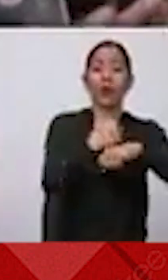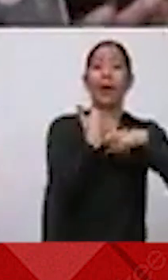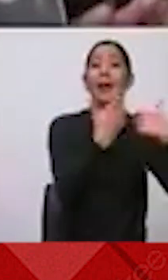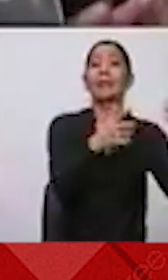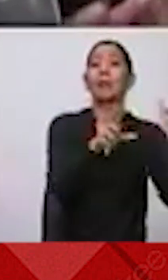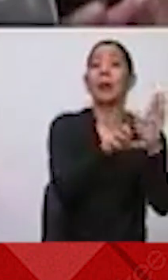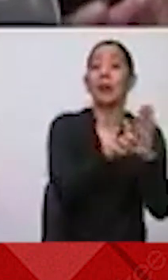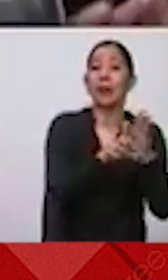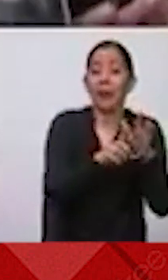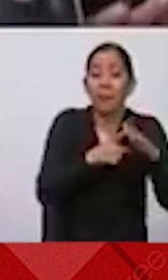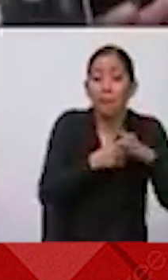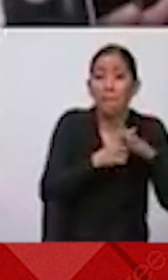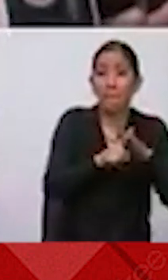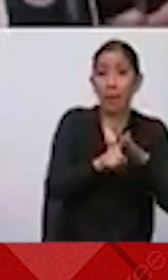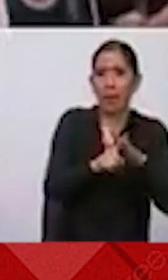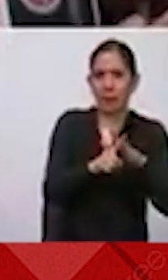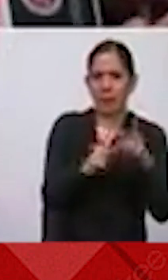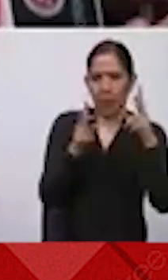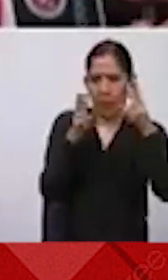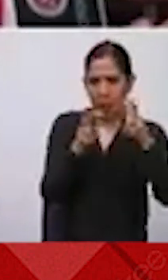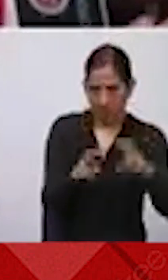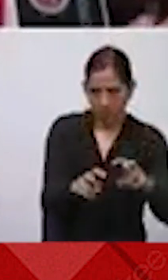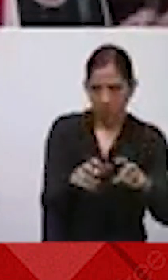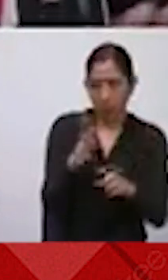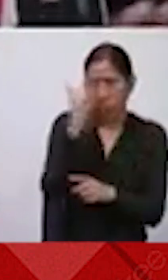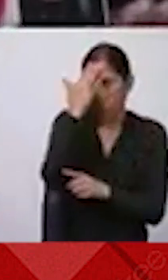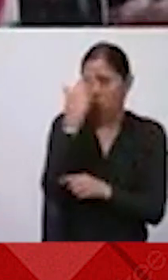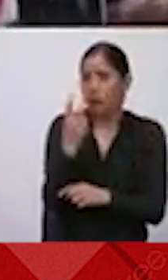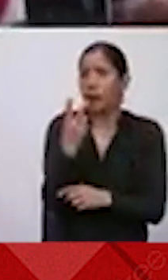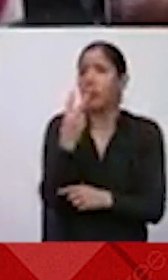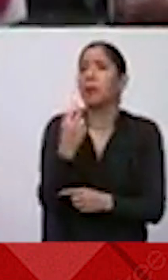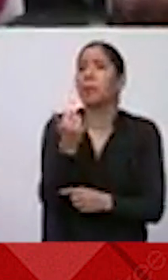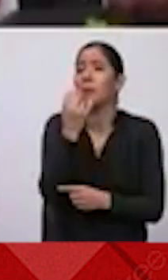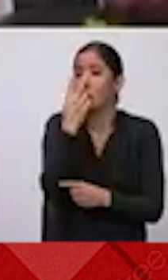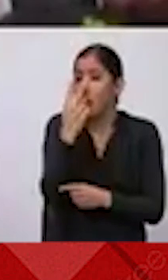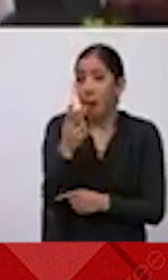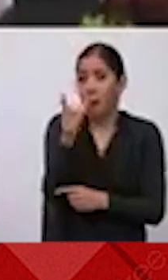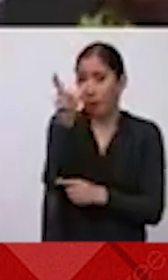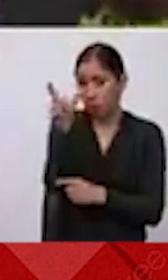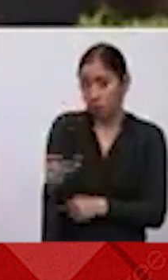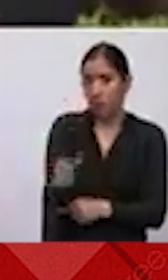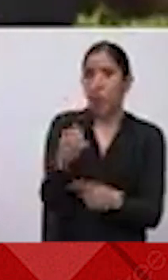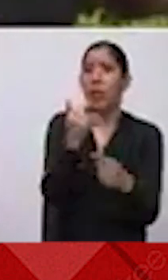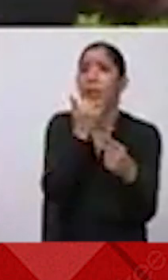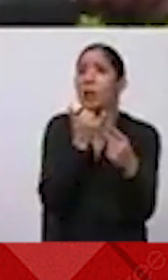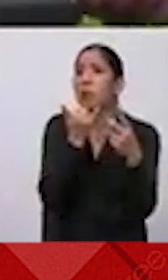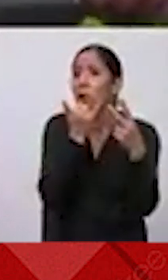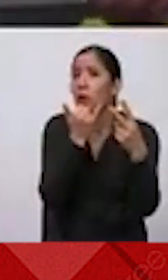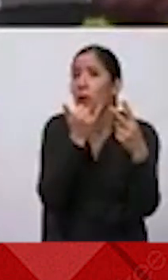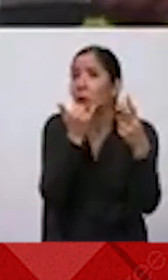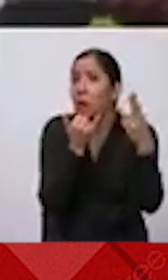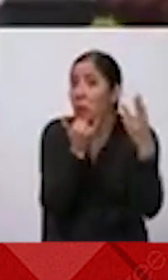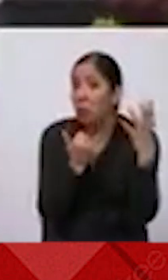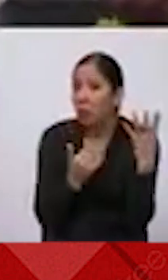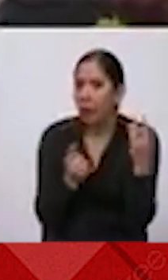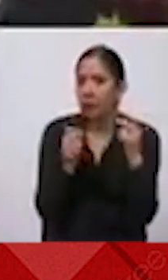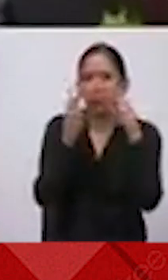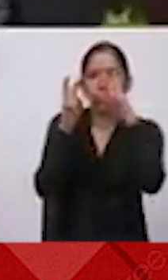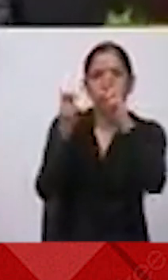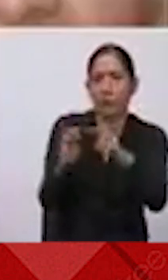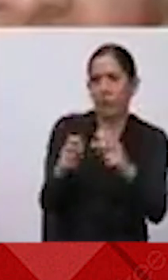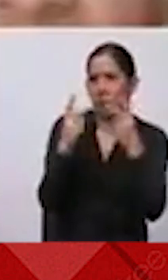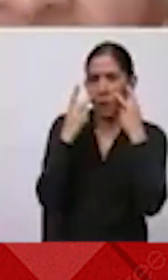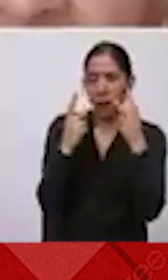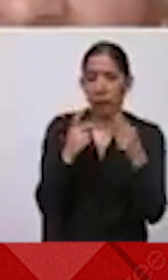elementos fácticos por la probable comisión de otros tipos penales, entonces se puede, bueno, presentar otro tipo de recursos ante el Ministerio Público